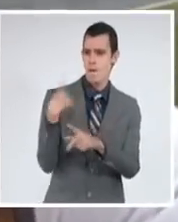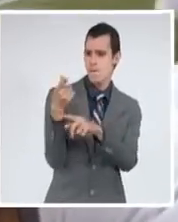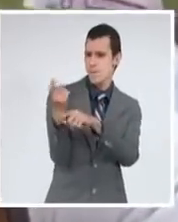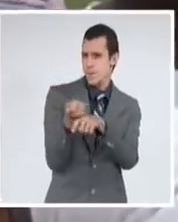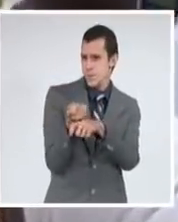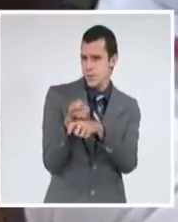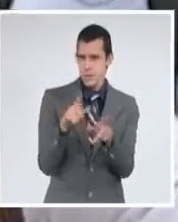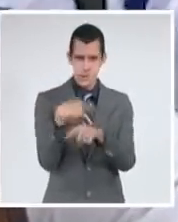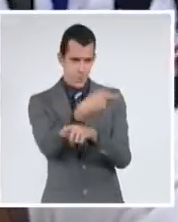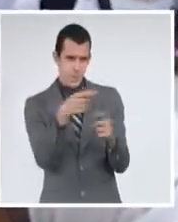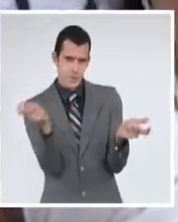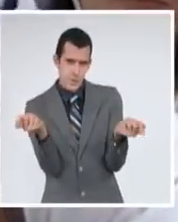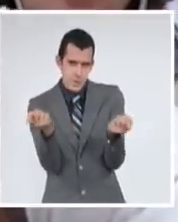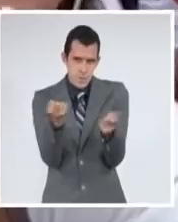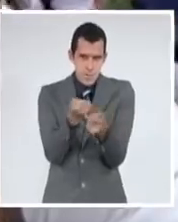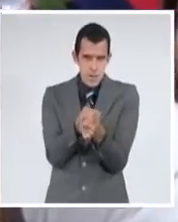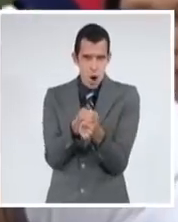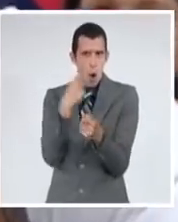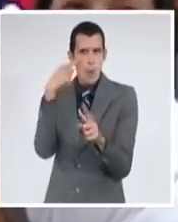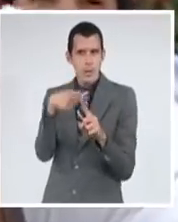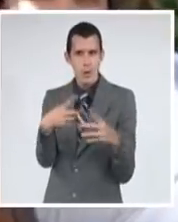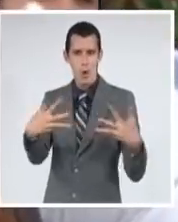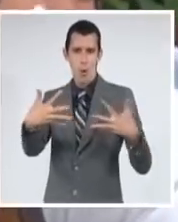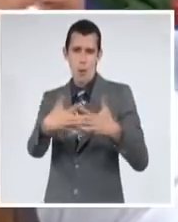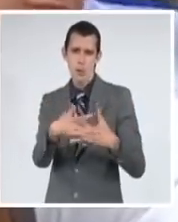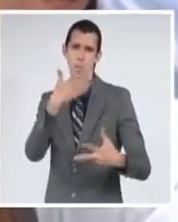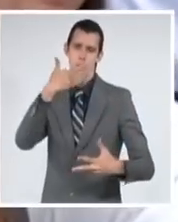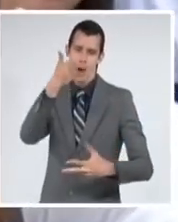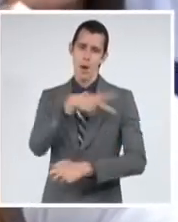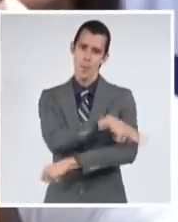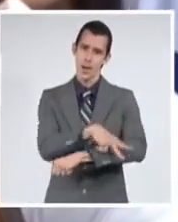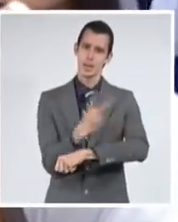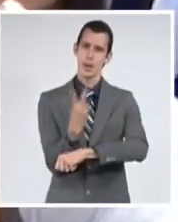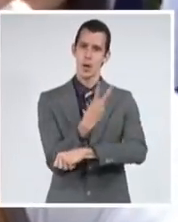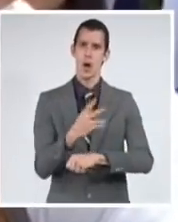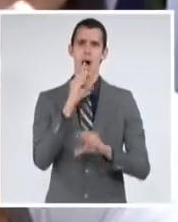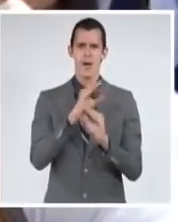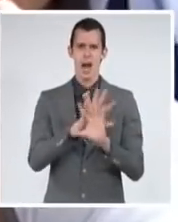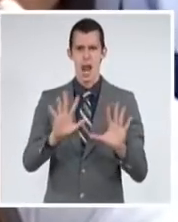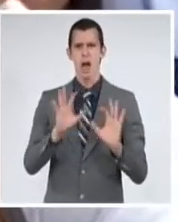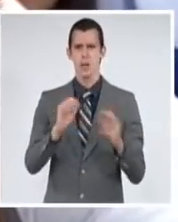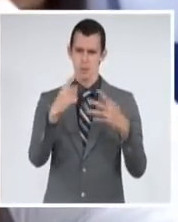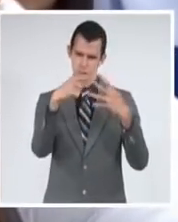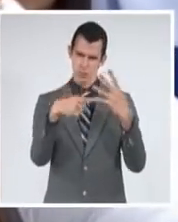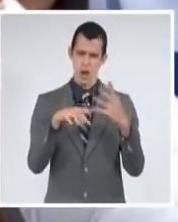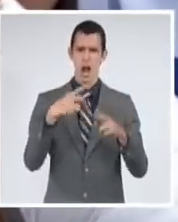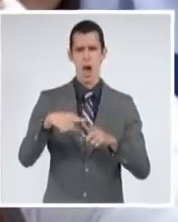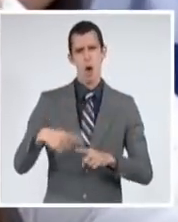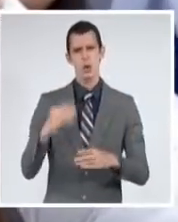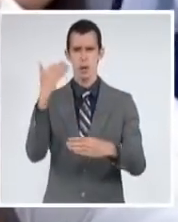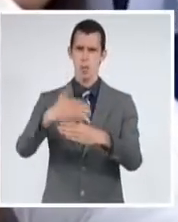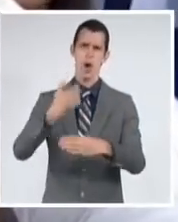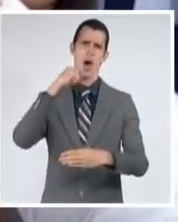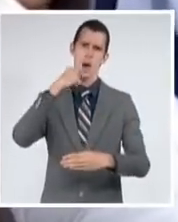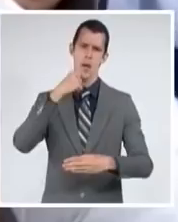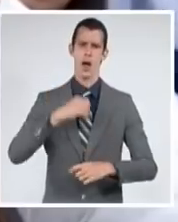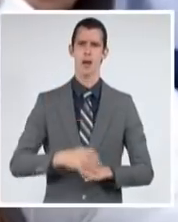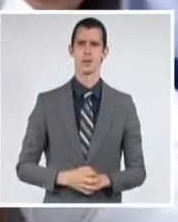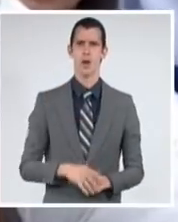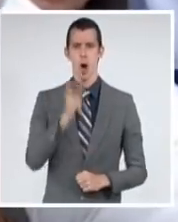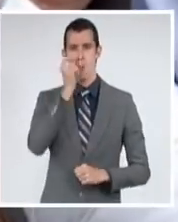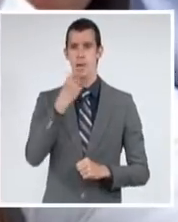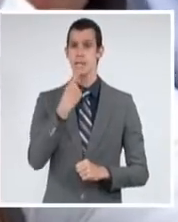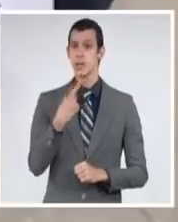el pueblo estadounidense sobre cuán injustas son las sanciones que marcan la vida de los cubanos. Hemos caminado más de